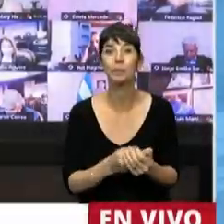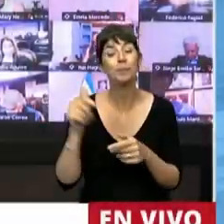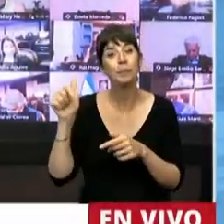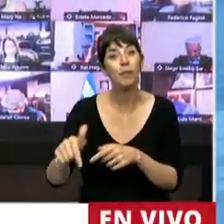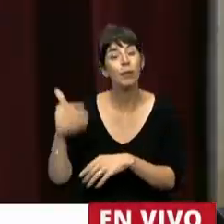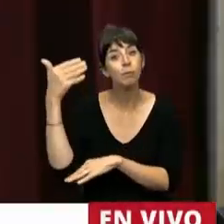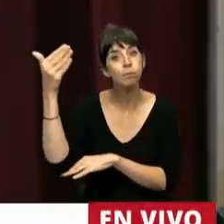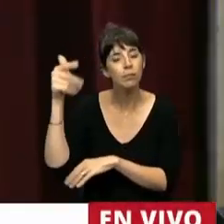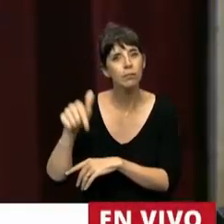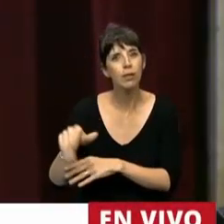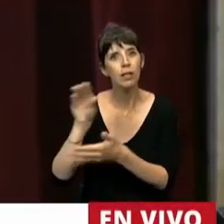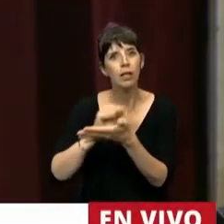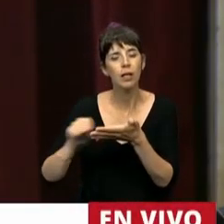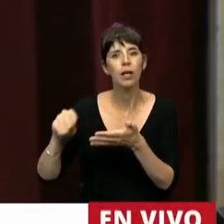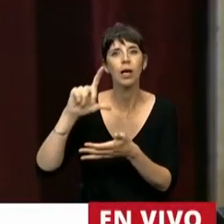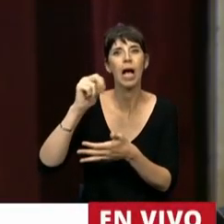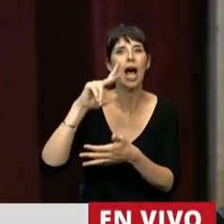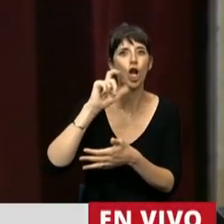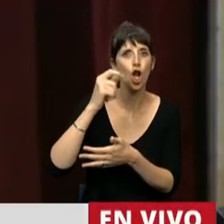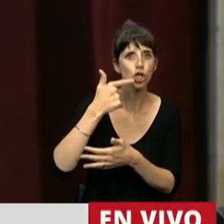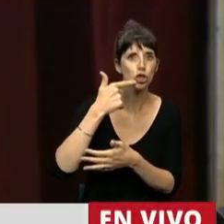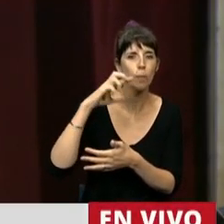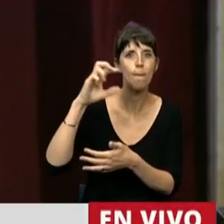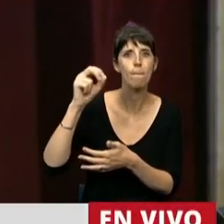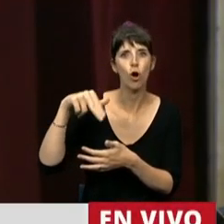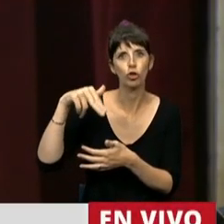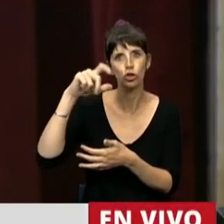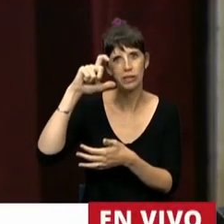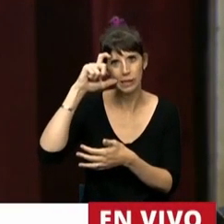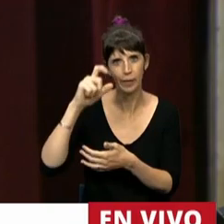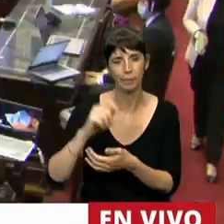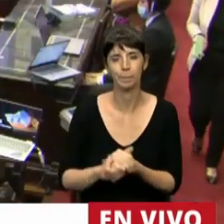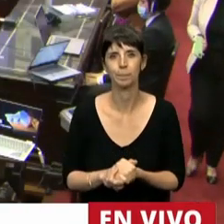Tiene la palabra el diputado Carlos Ponce.